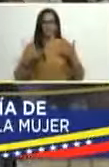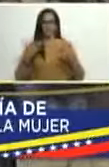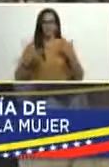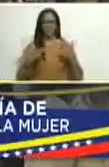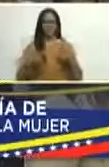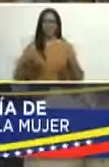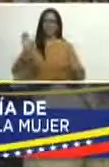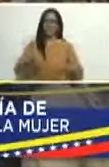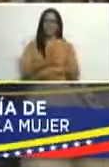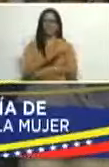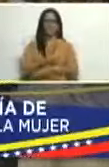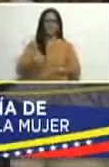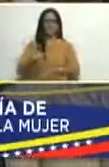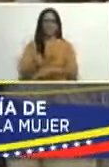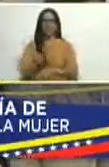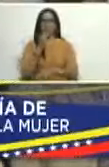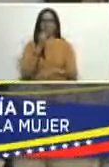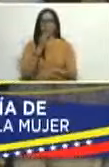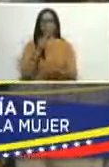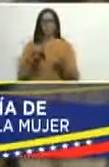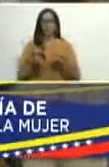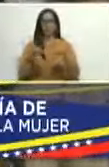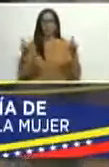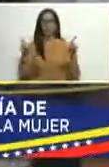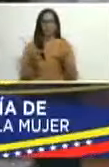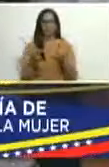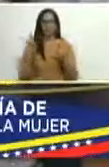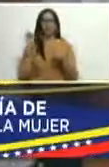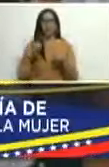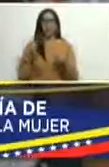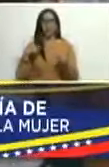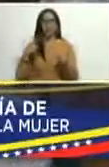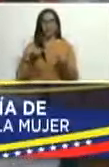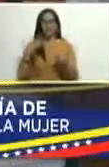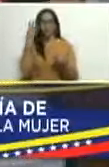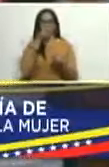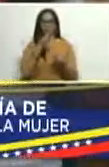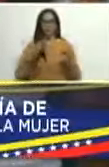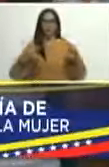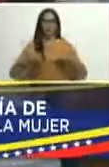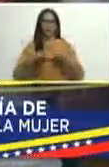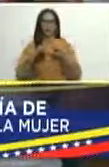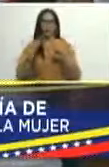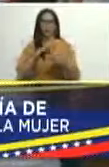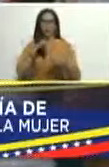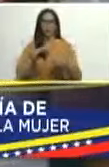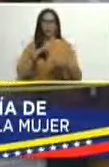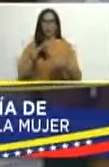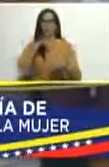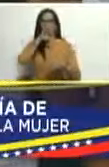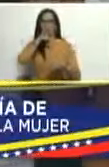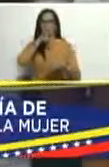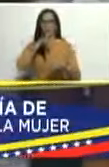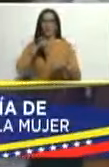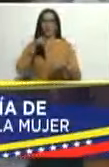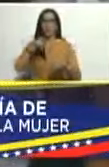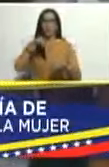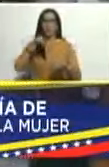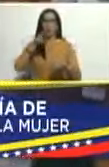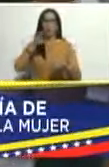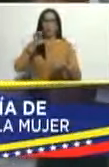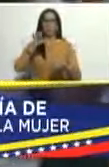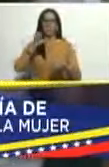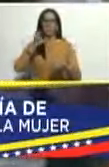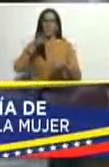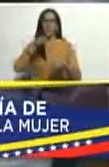serenata, hemos degustado la comida del lugar. También hemos tenido un maravilloso encuentro con nuestro perro Mucuchí, donde hemos